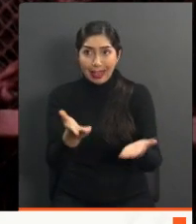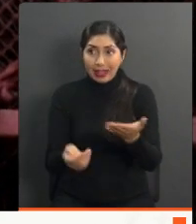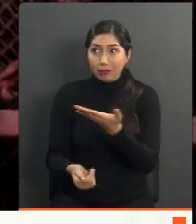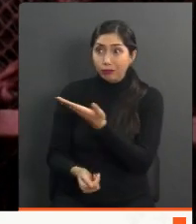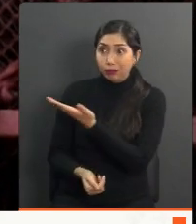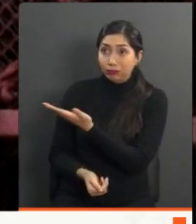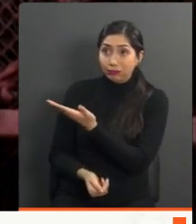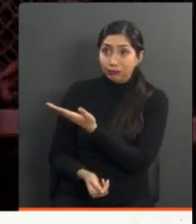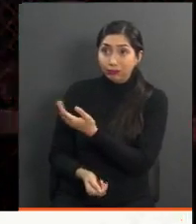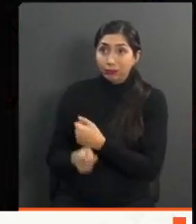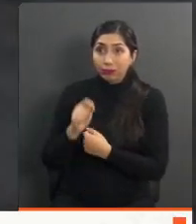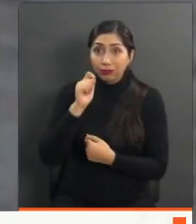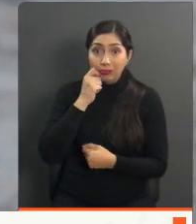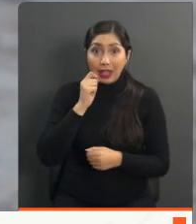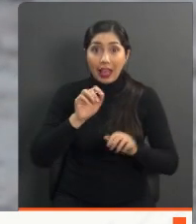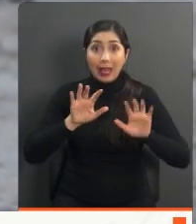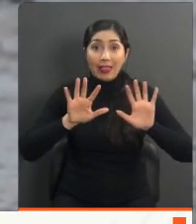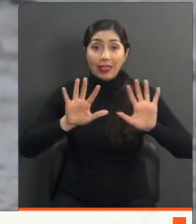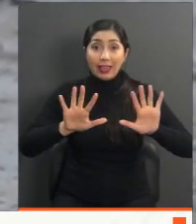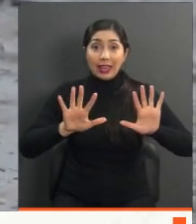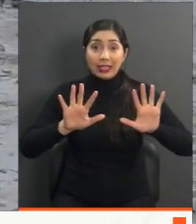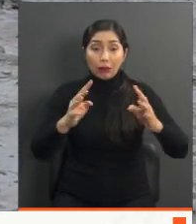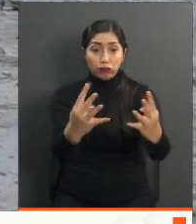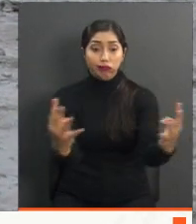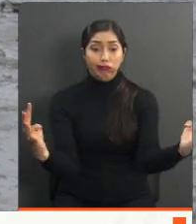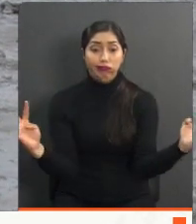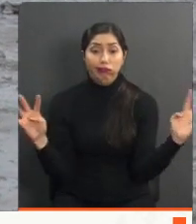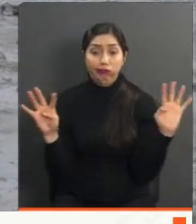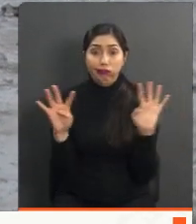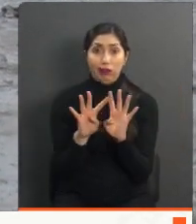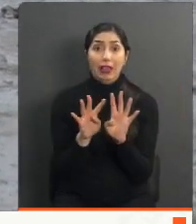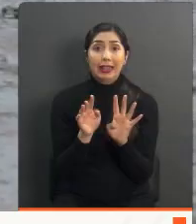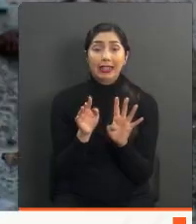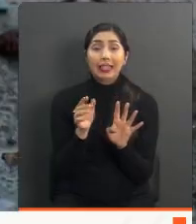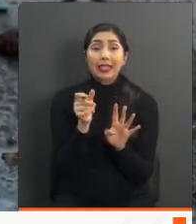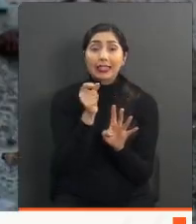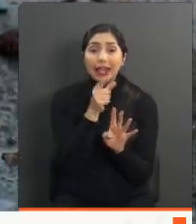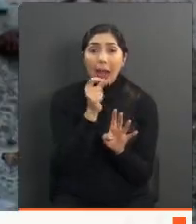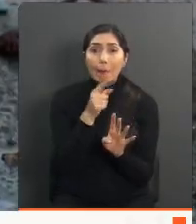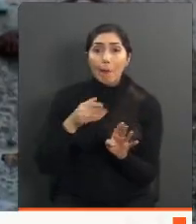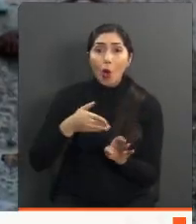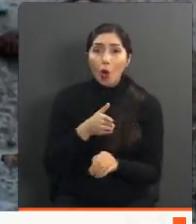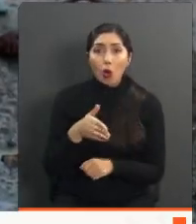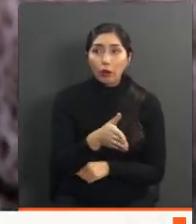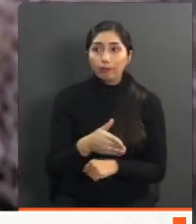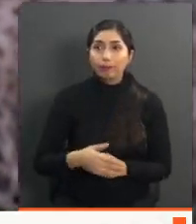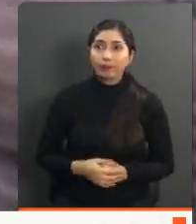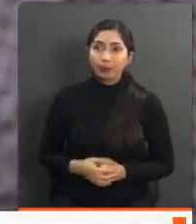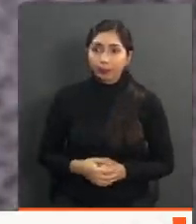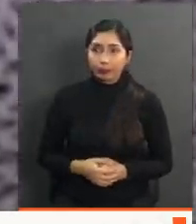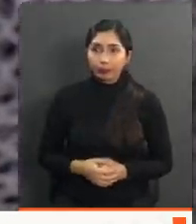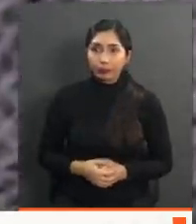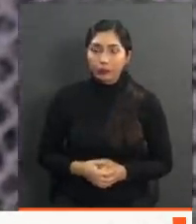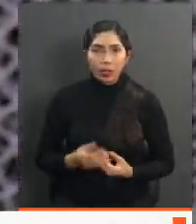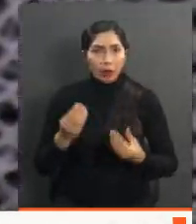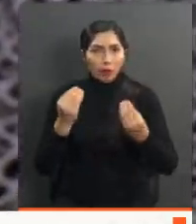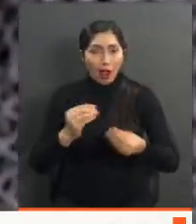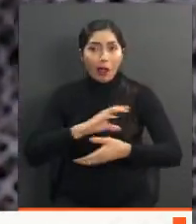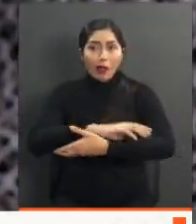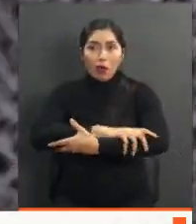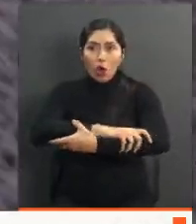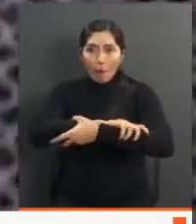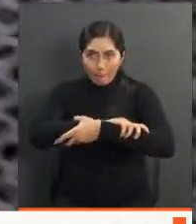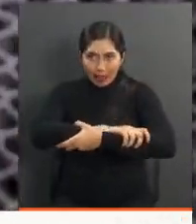jaulas de cultivo de salmones se imagina entonces las dimensiones del problema la buena noticia es que un convenio firmado entre salmón